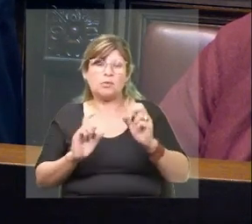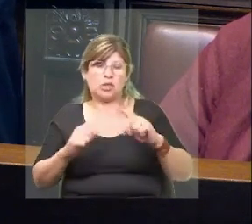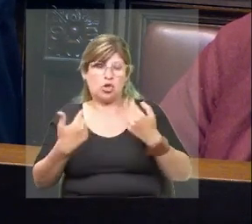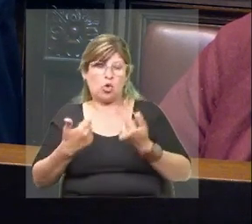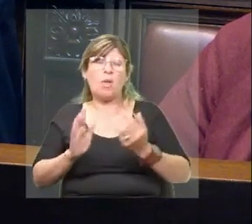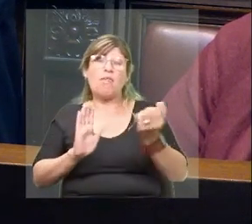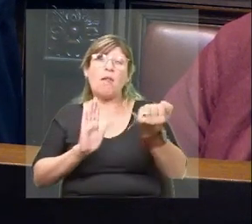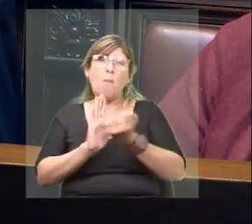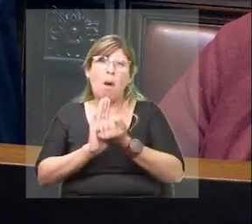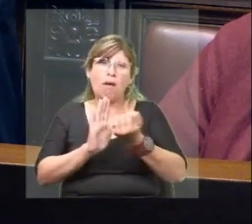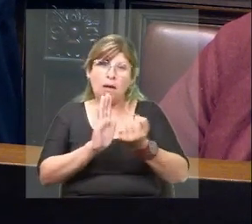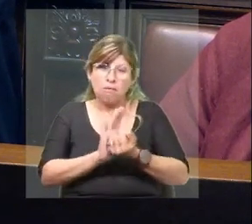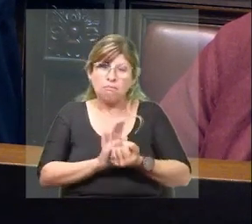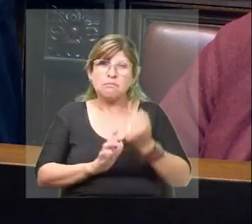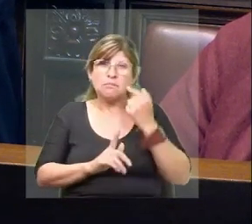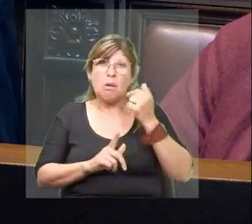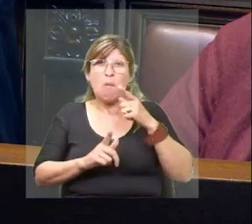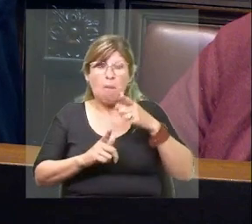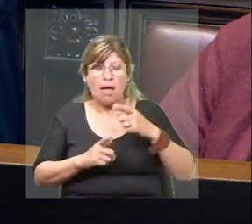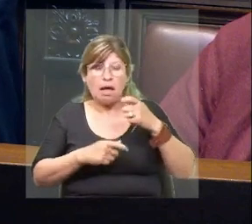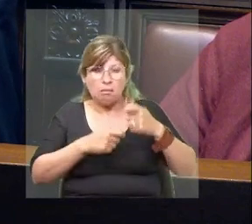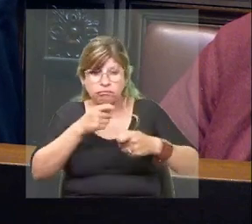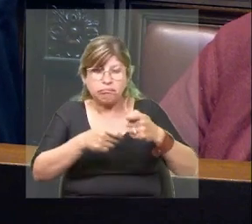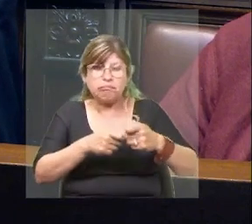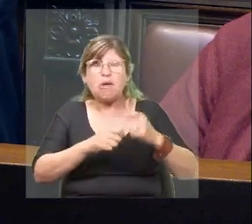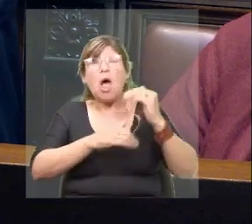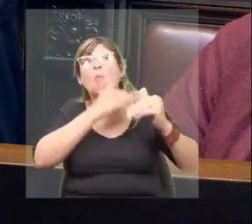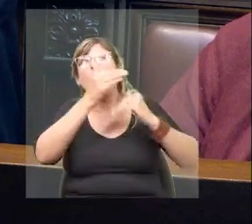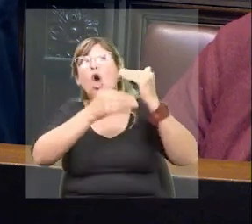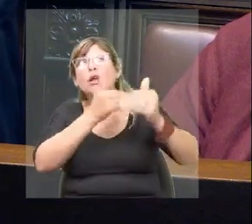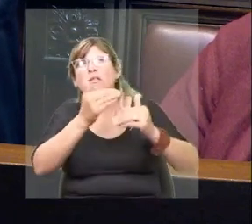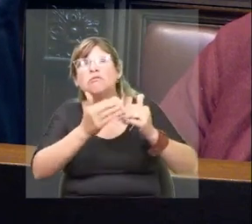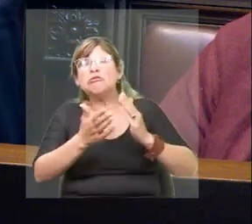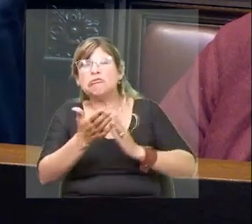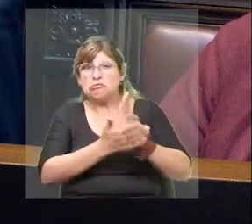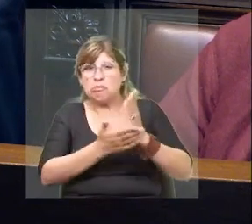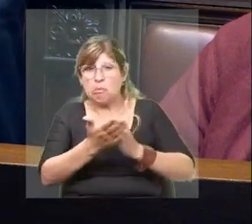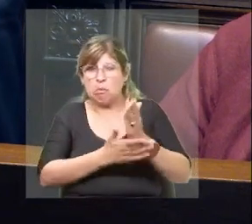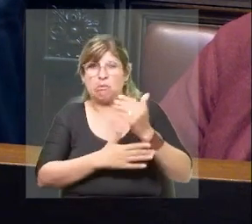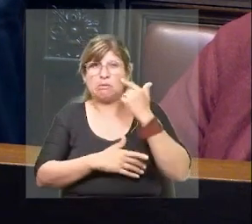huellas para crear progresos y avanzar siempre.